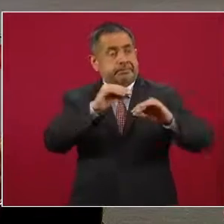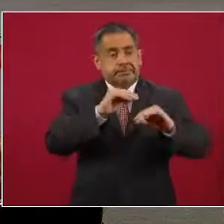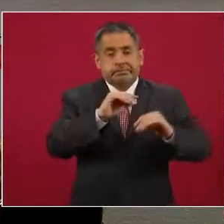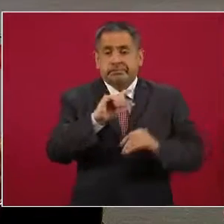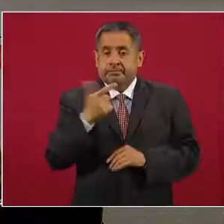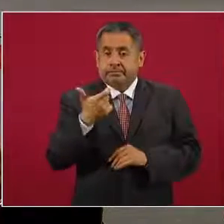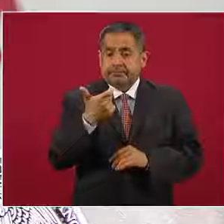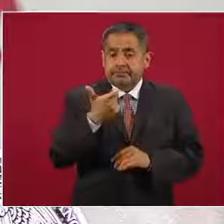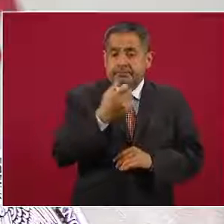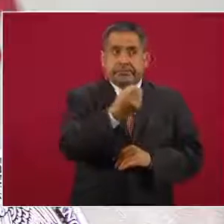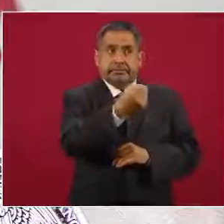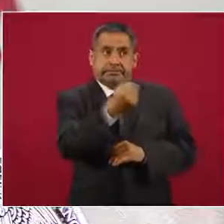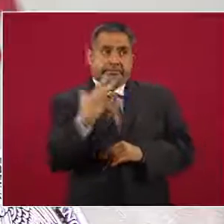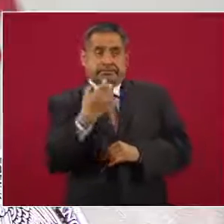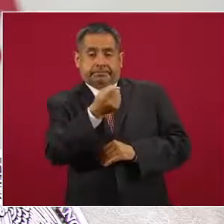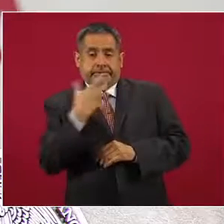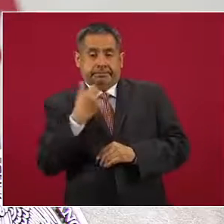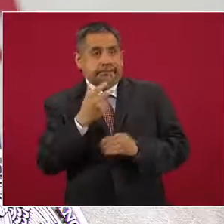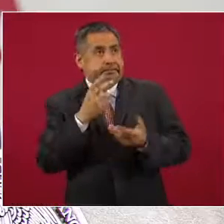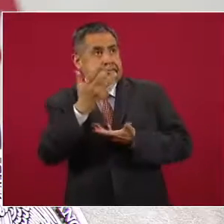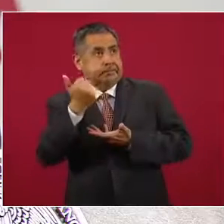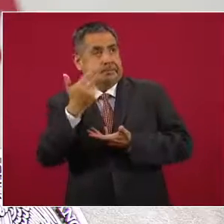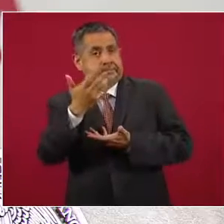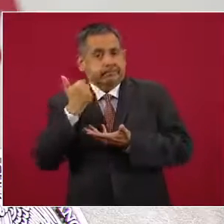porque ese fue el complemento perfecto.